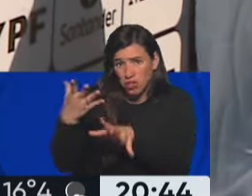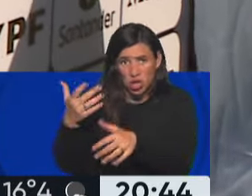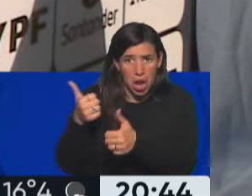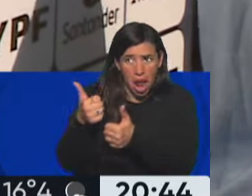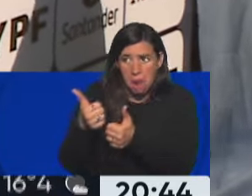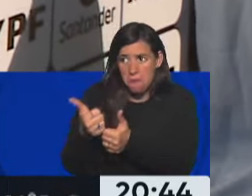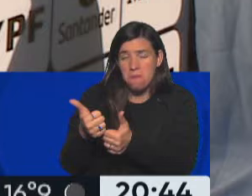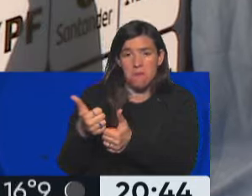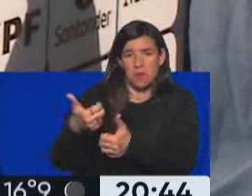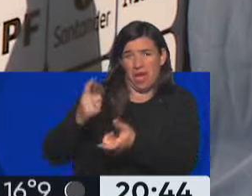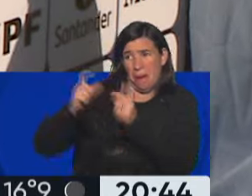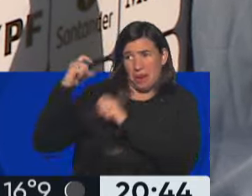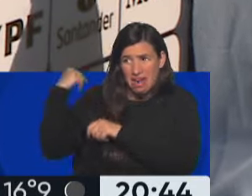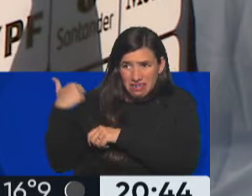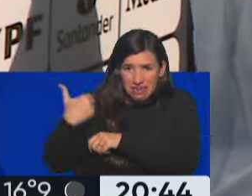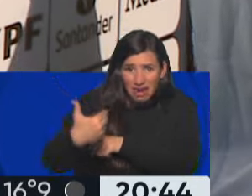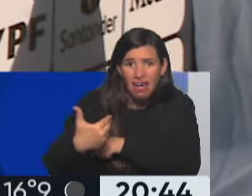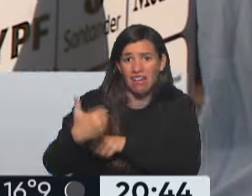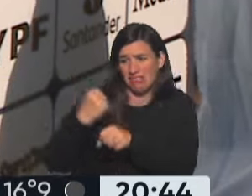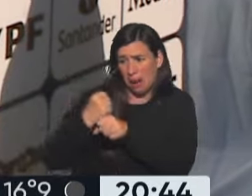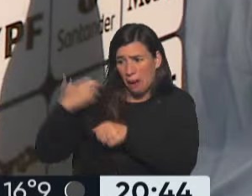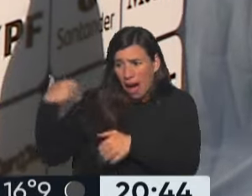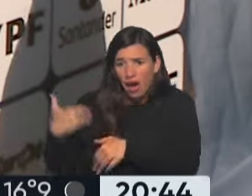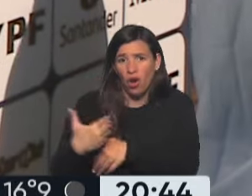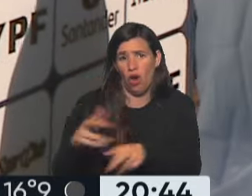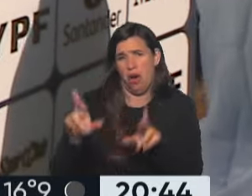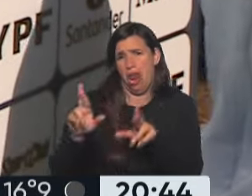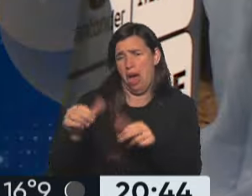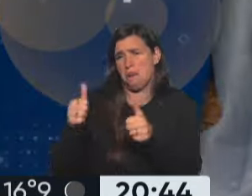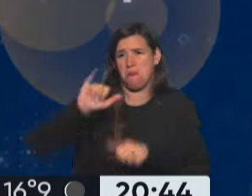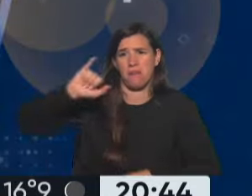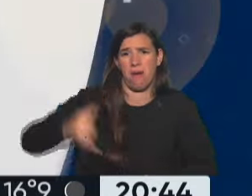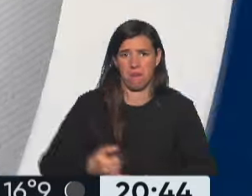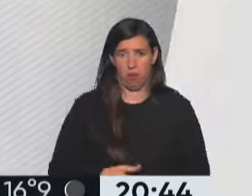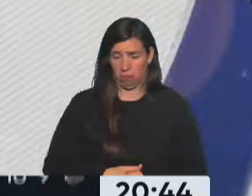lo que viene haciendo es realmente espectacular y ojalá pueda terminar el año como número uno del mundo.